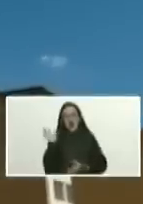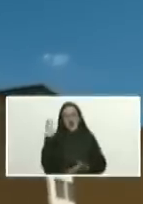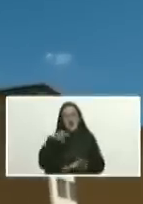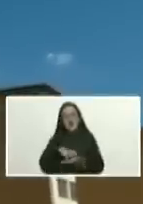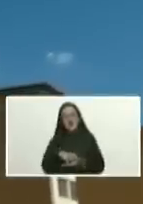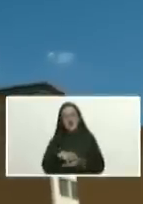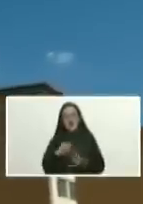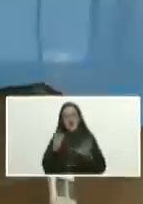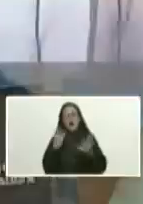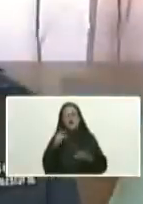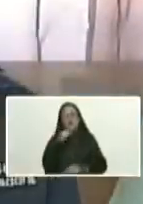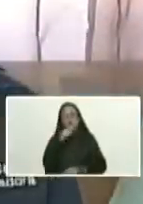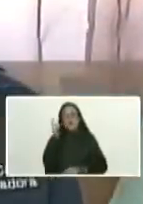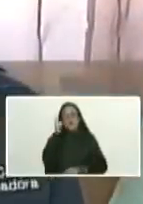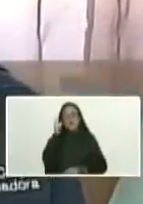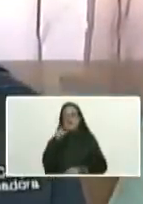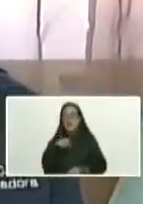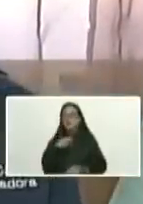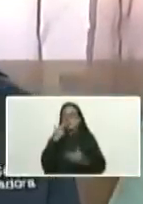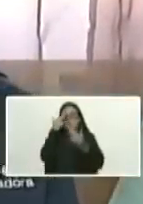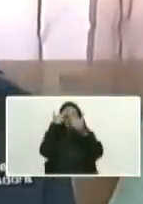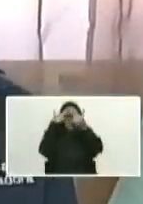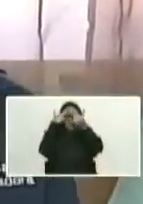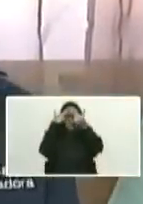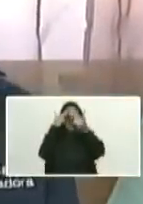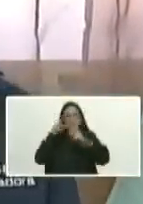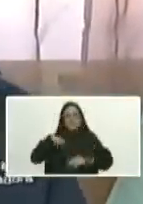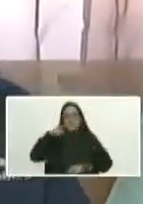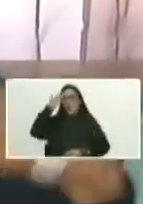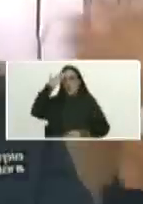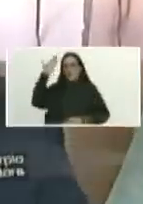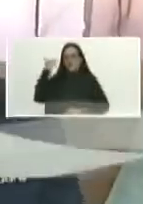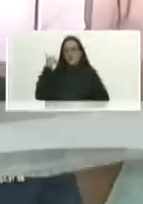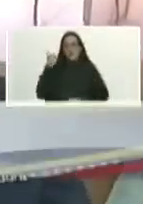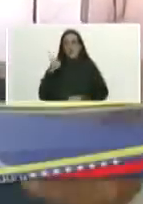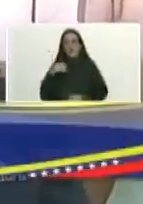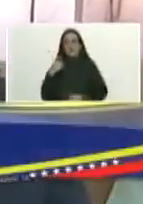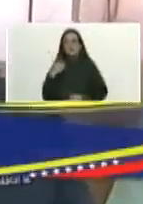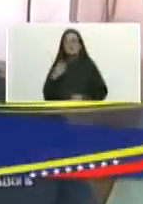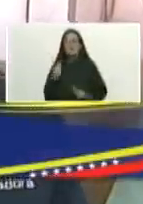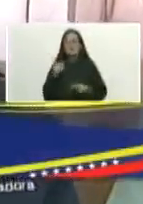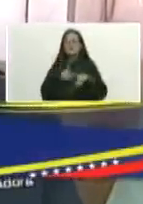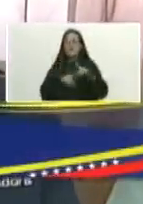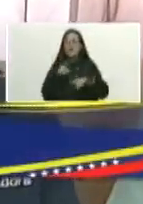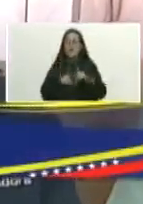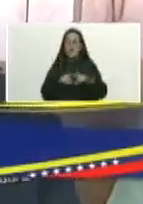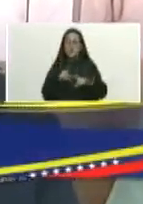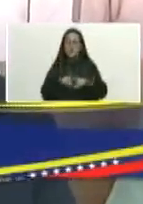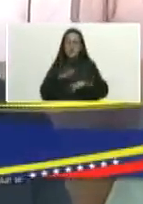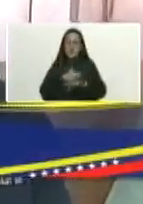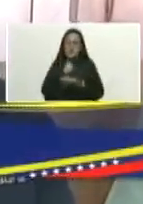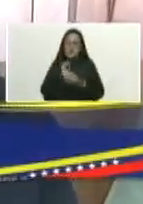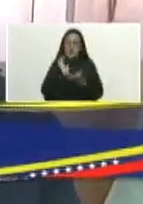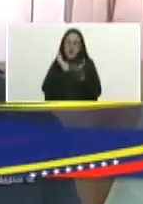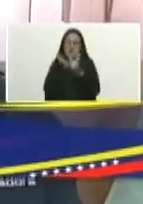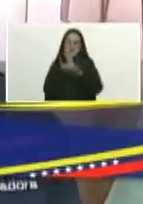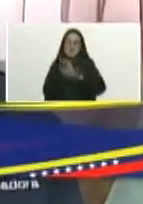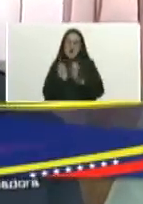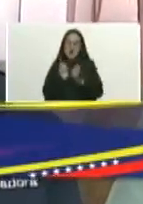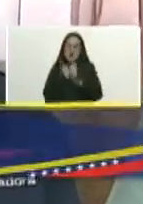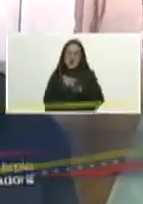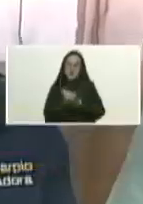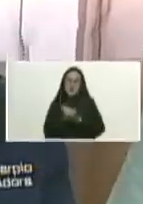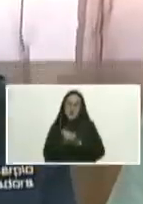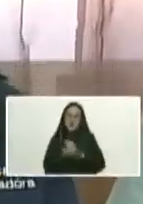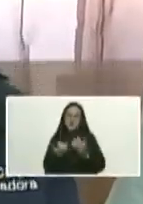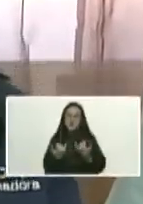8 de octubre es una fecha que nunca vamos a olvidar. Fueron muchos eventos por el cambio climáticos. Pero aquí